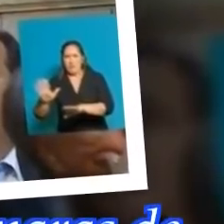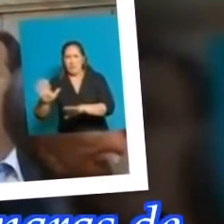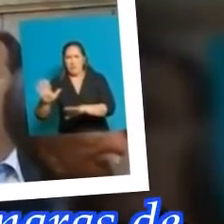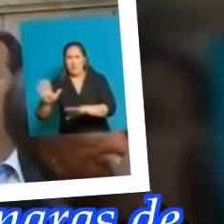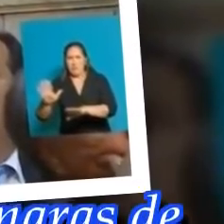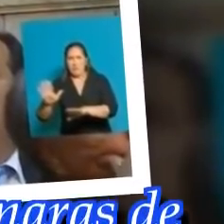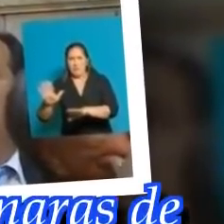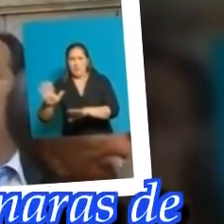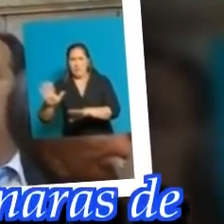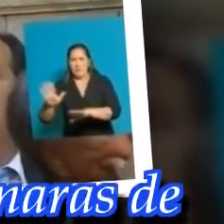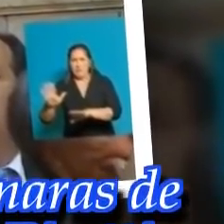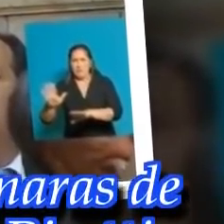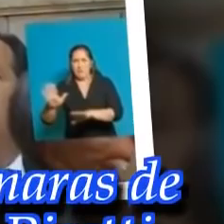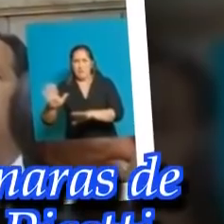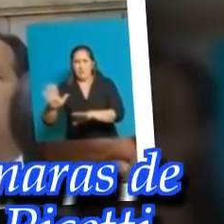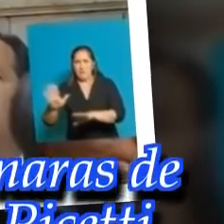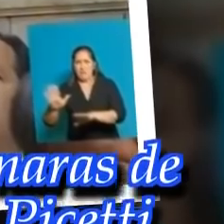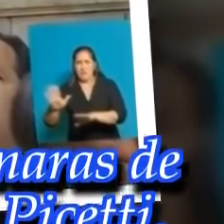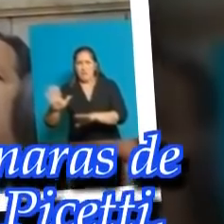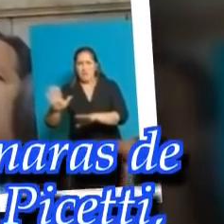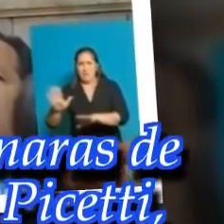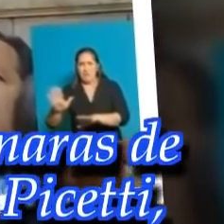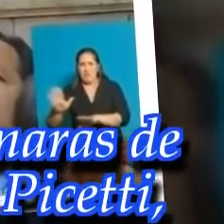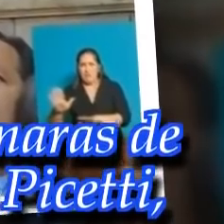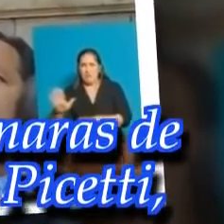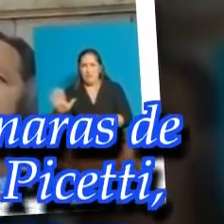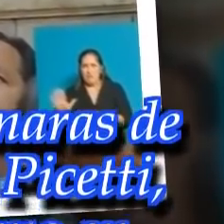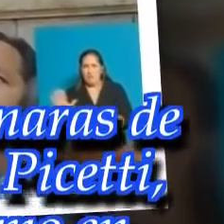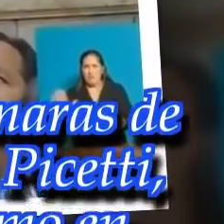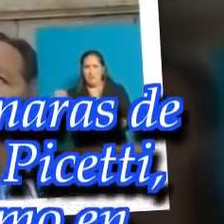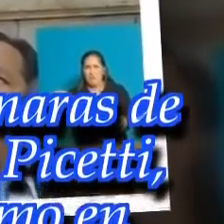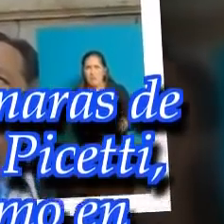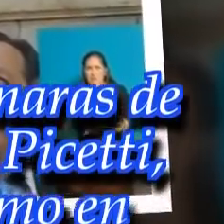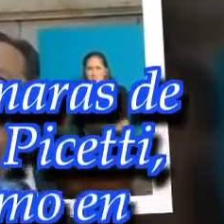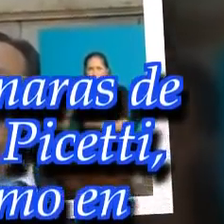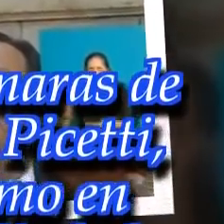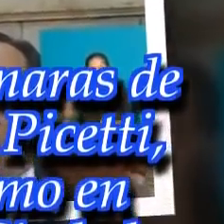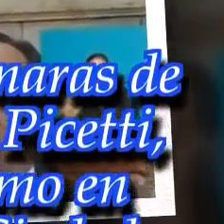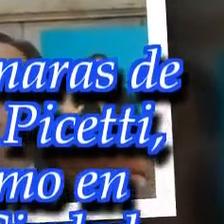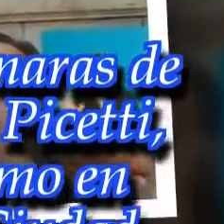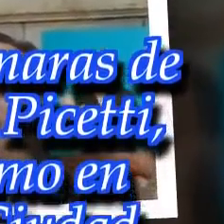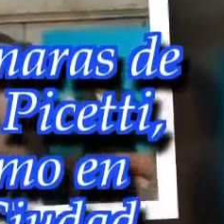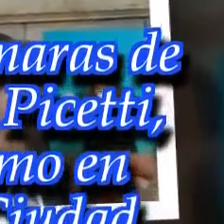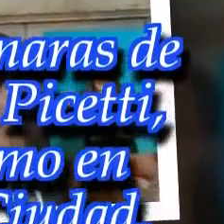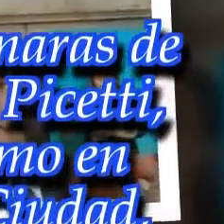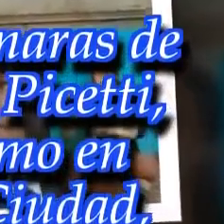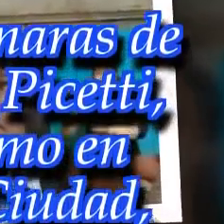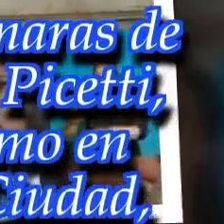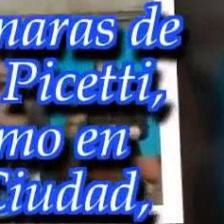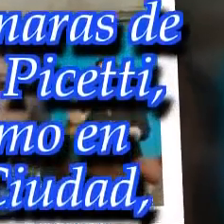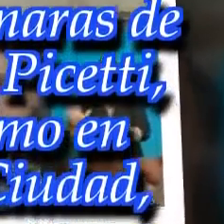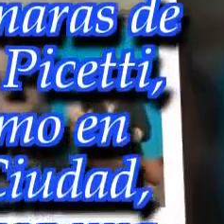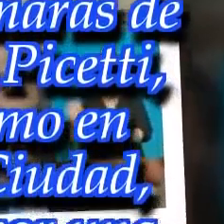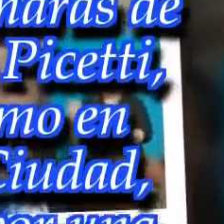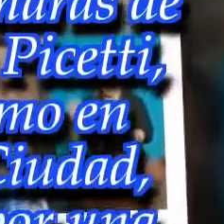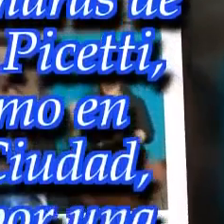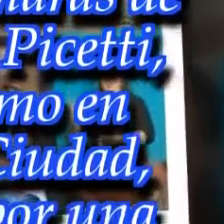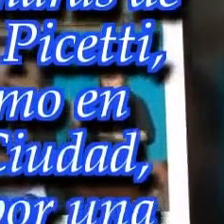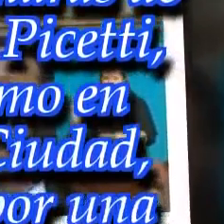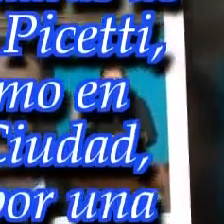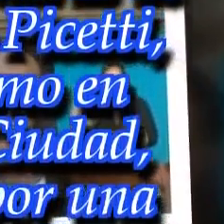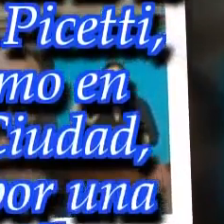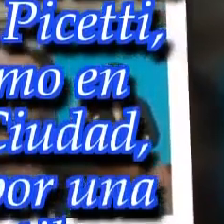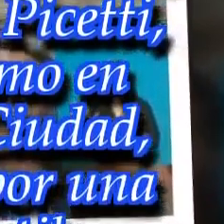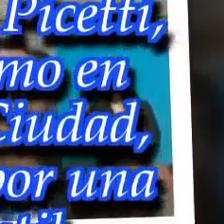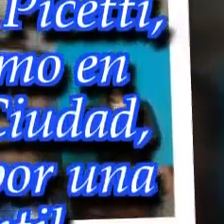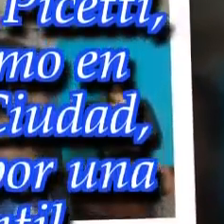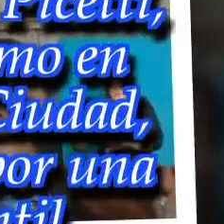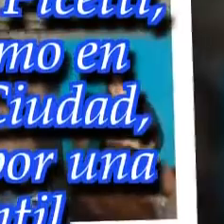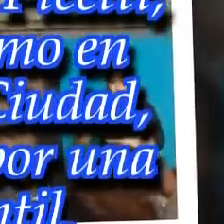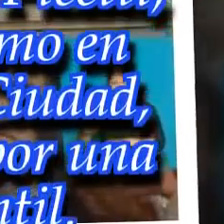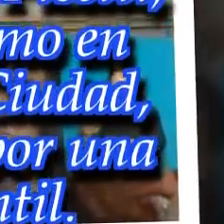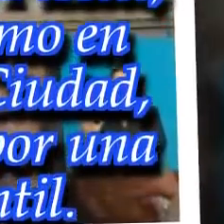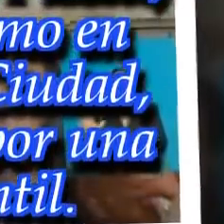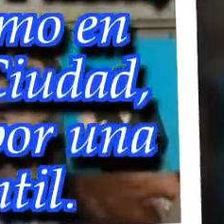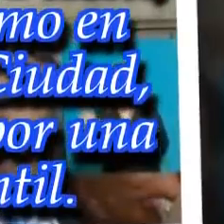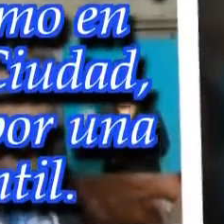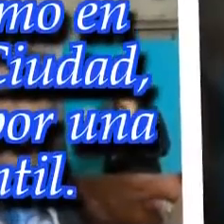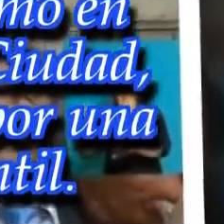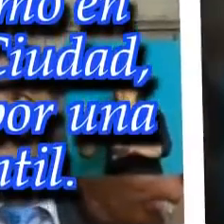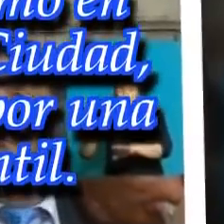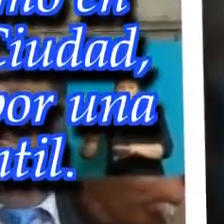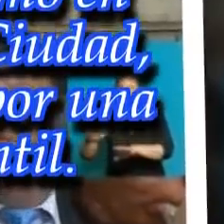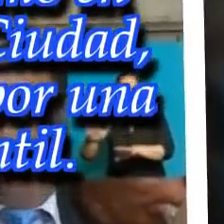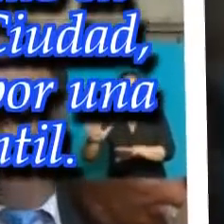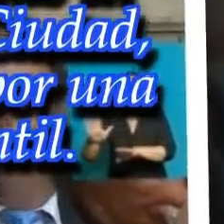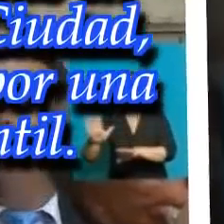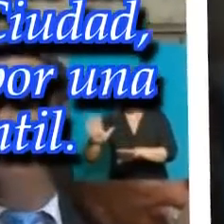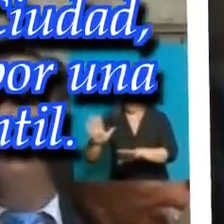Según pudieron registrar las cámaras de seguridad, se trataba de Joanna Pizzetti, diputada electa por el